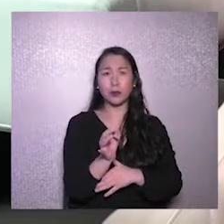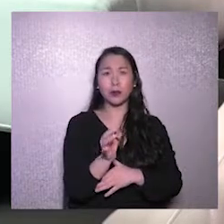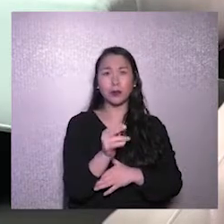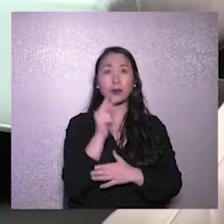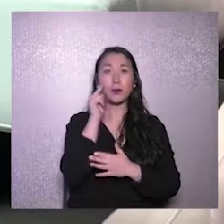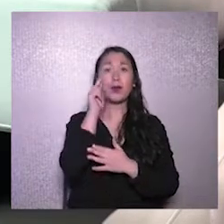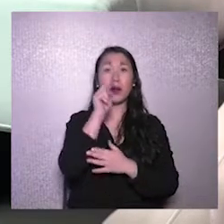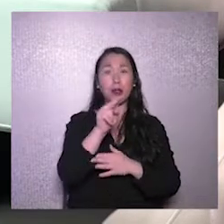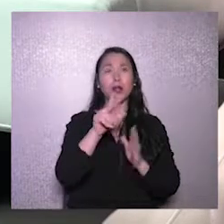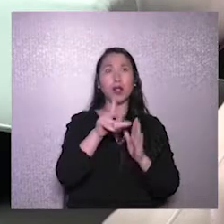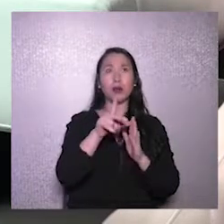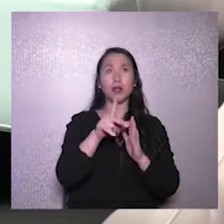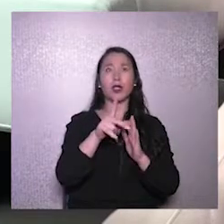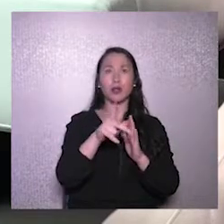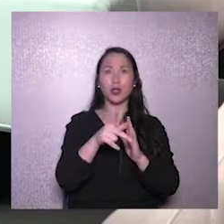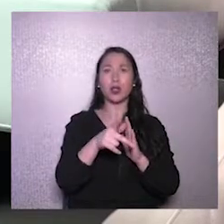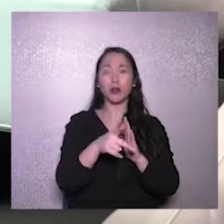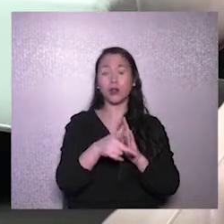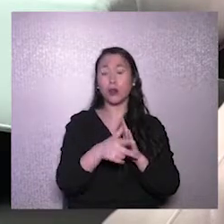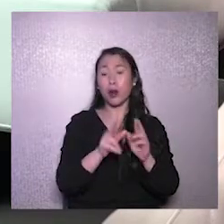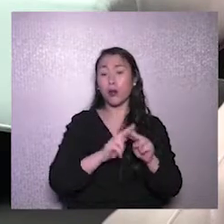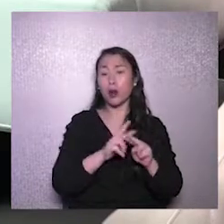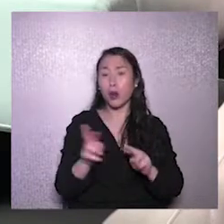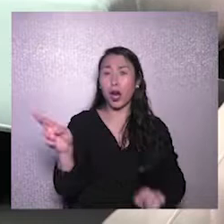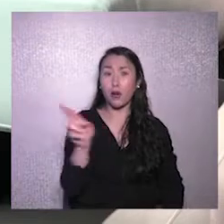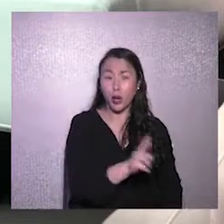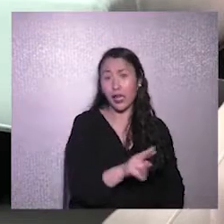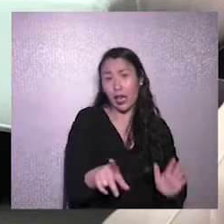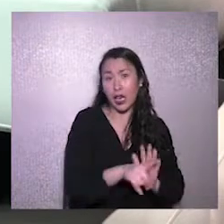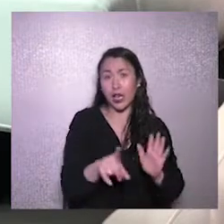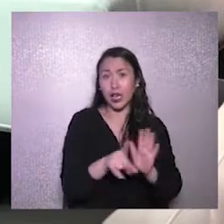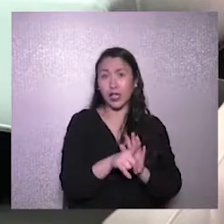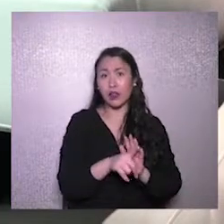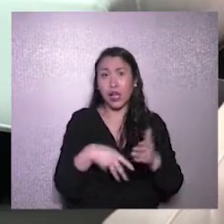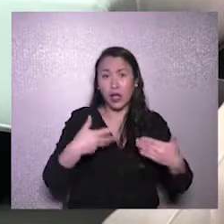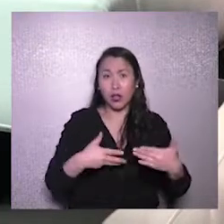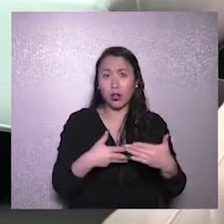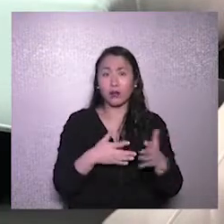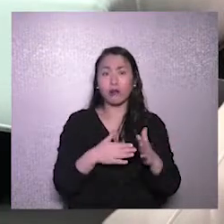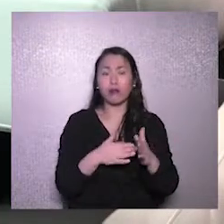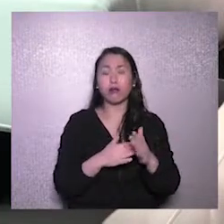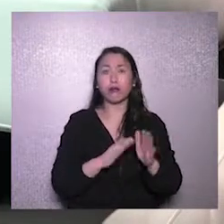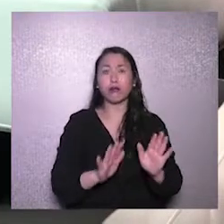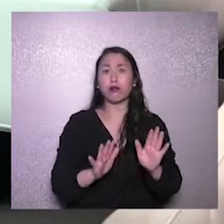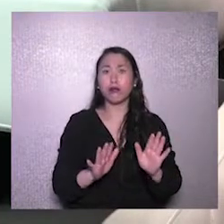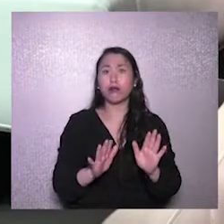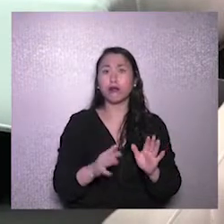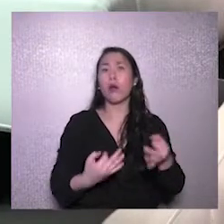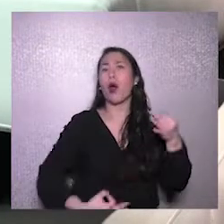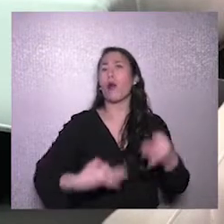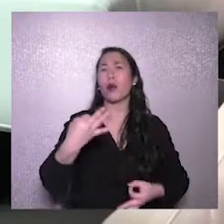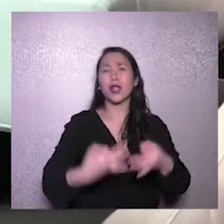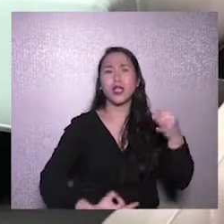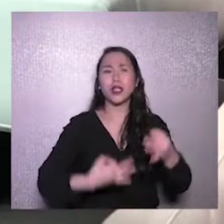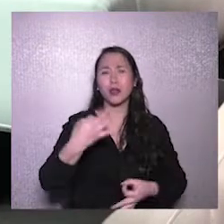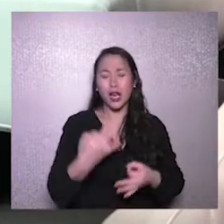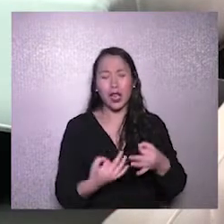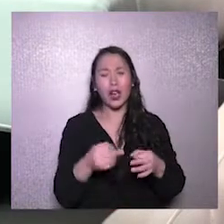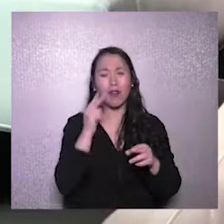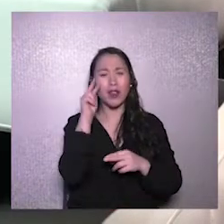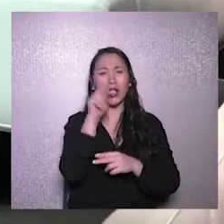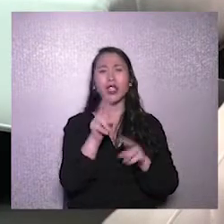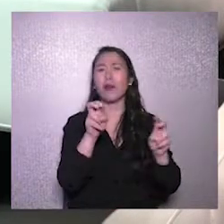visto que se demora alguna solución legislativa y mientras tanto están sometidos a judicialización, aumentos de costos,